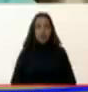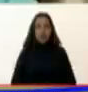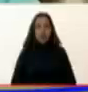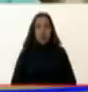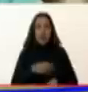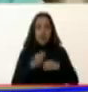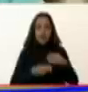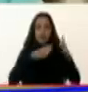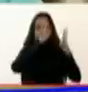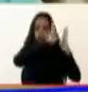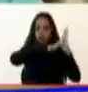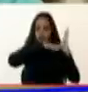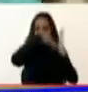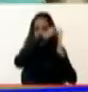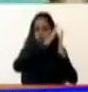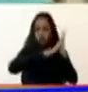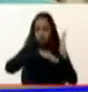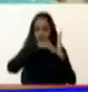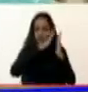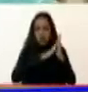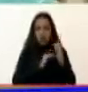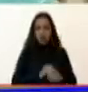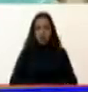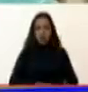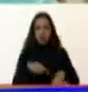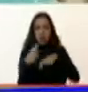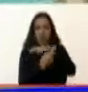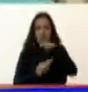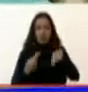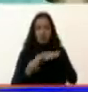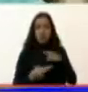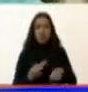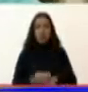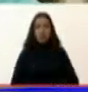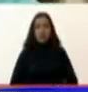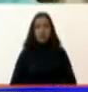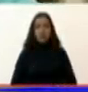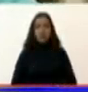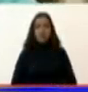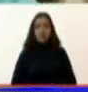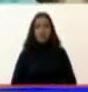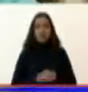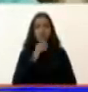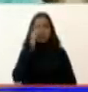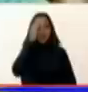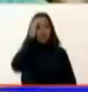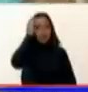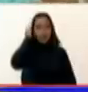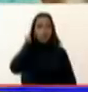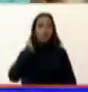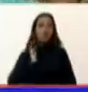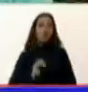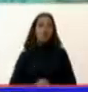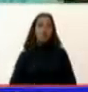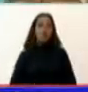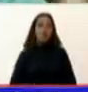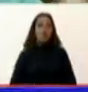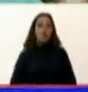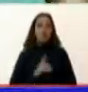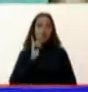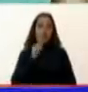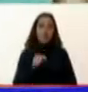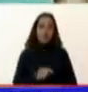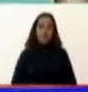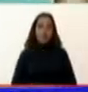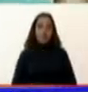murales patrióticos y revolucionarios. Hay que incrementar la presencia en las